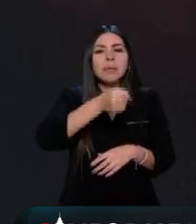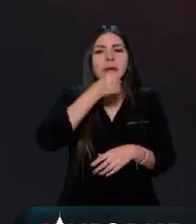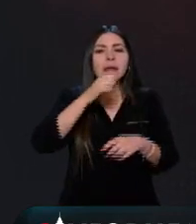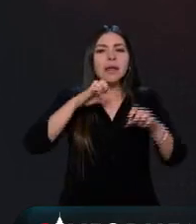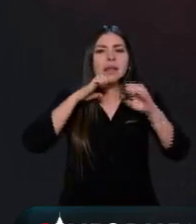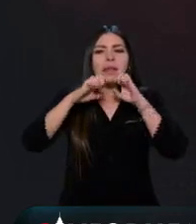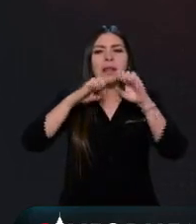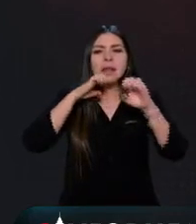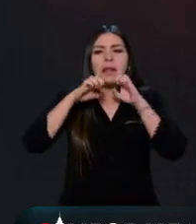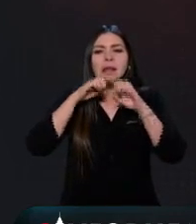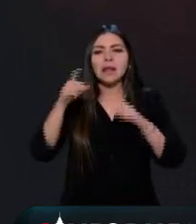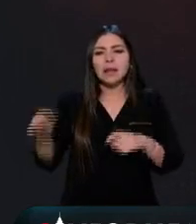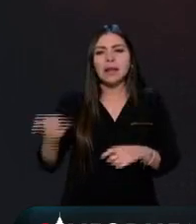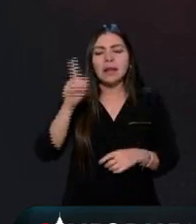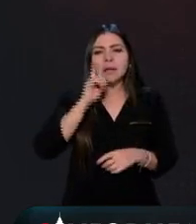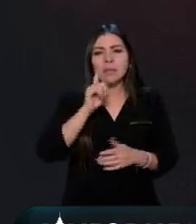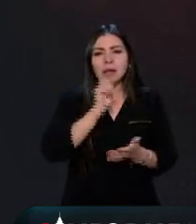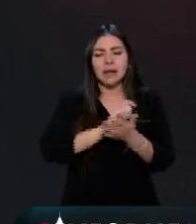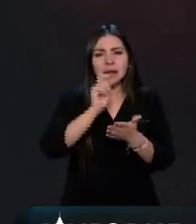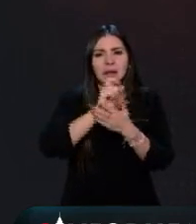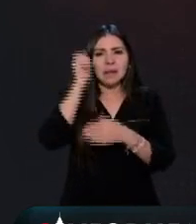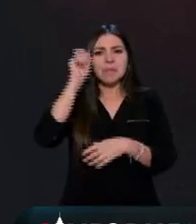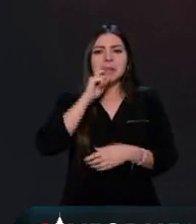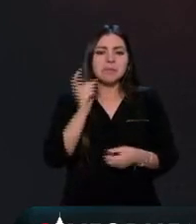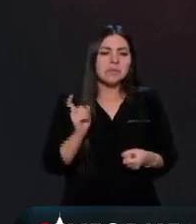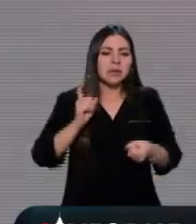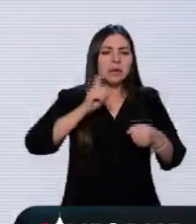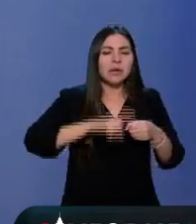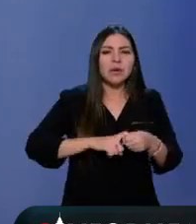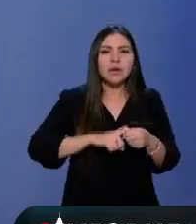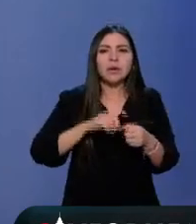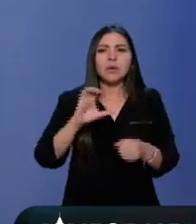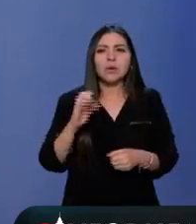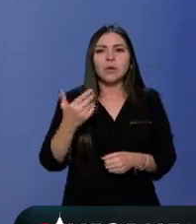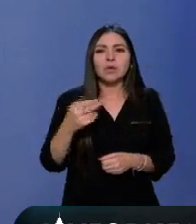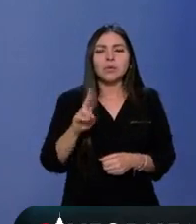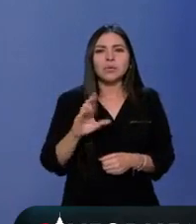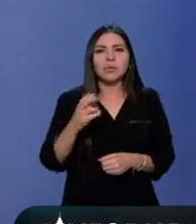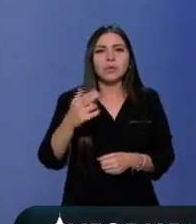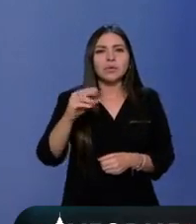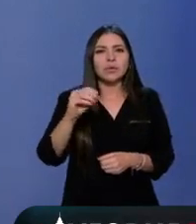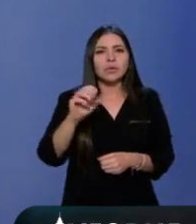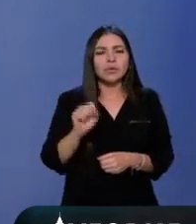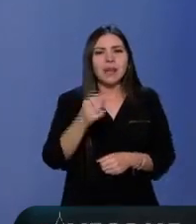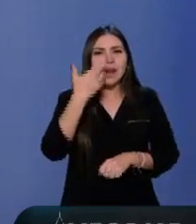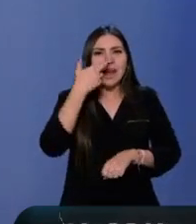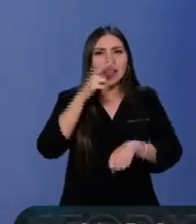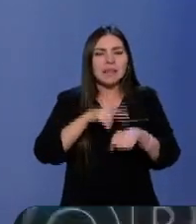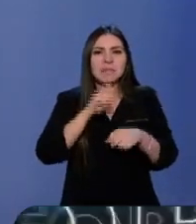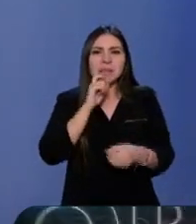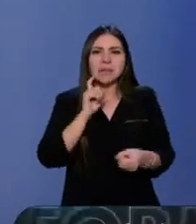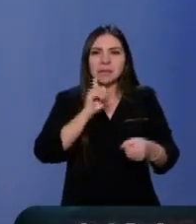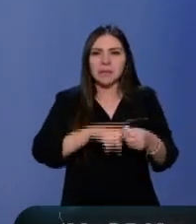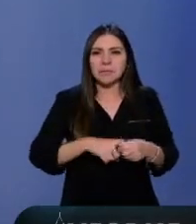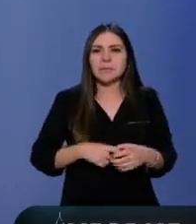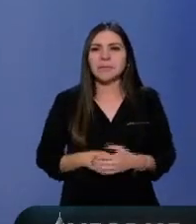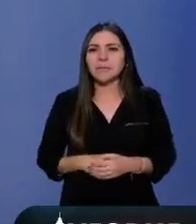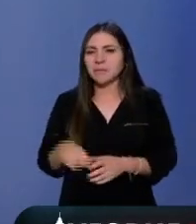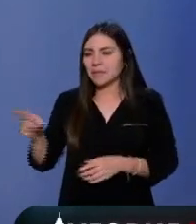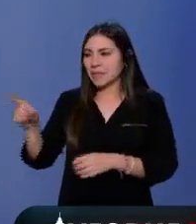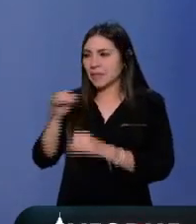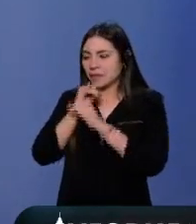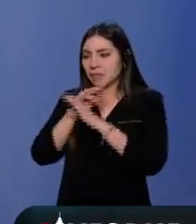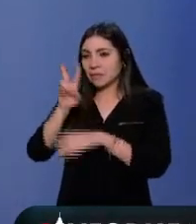de los Chuchos Rateros. Esa es la parte que cierra la pinza, sí, sin duda. O sea, tienes, este dato que das es